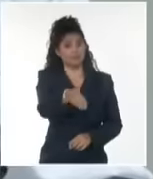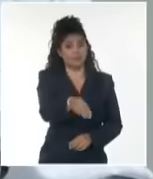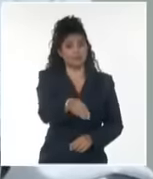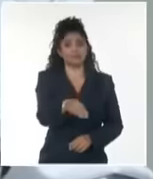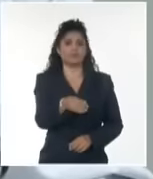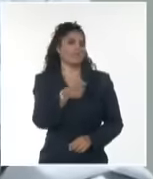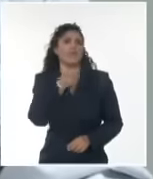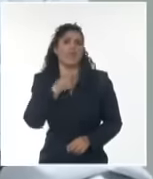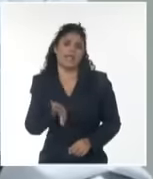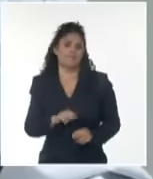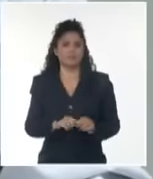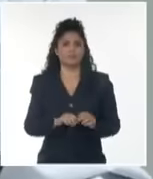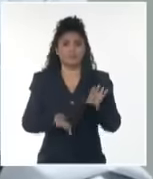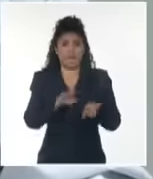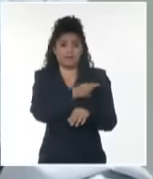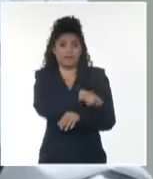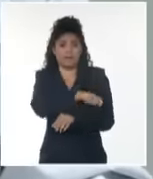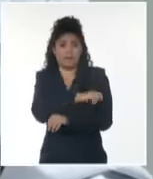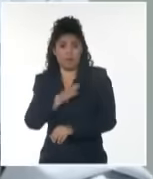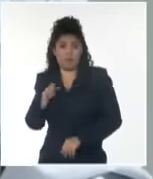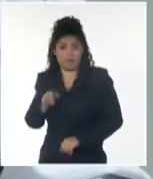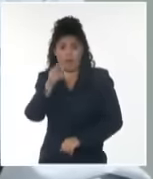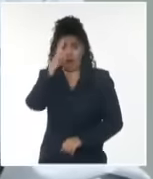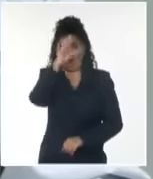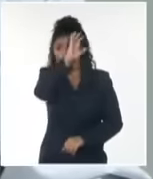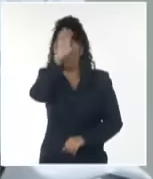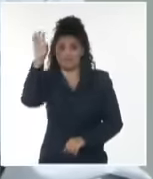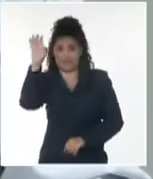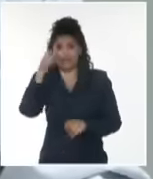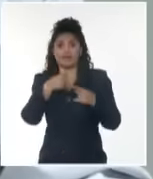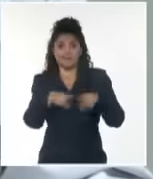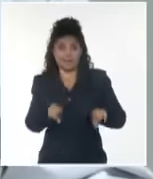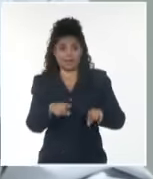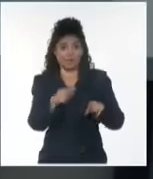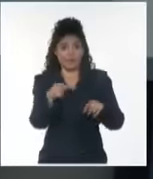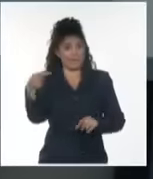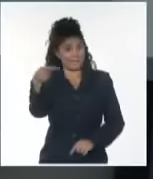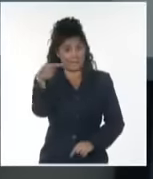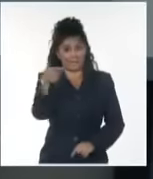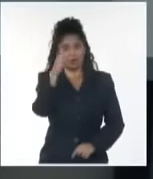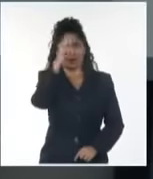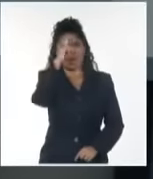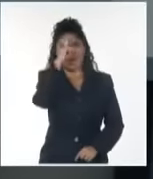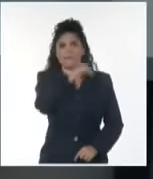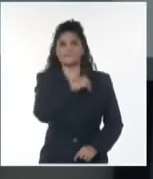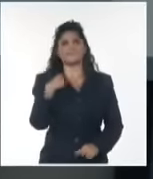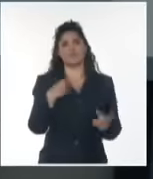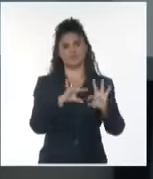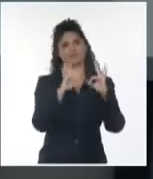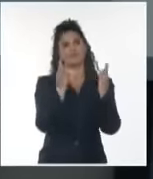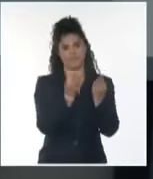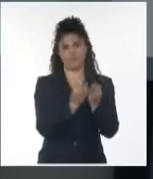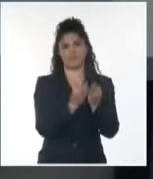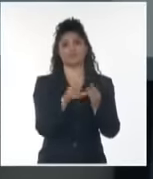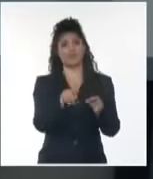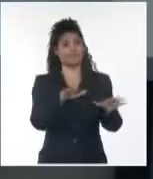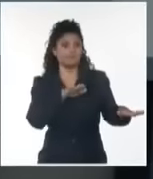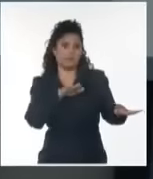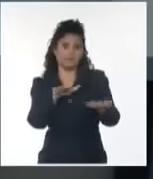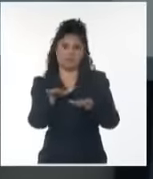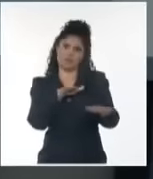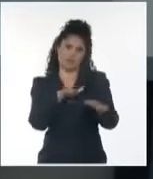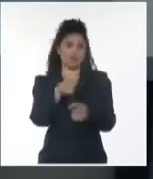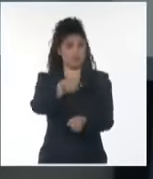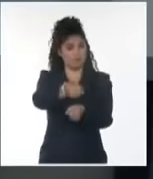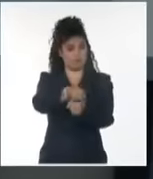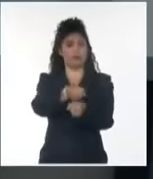o van a un instituto. Pero su médico de familia y su policlínico. En el área de salud ya están, de hecho, preparados esas personas para en función esto. De